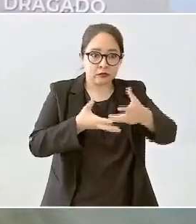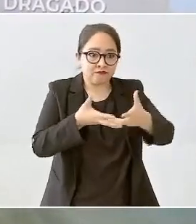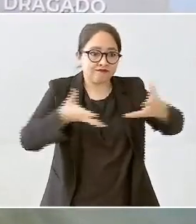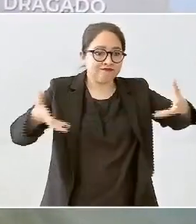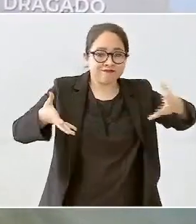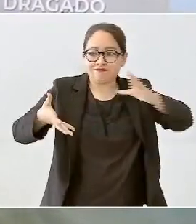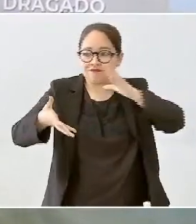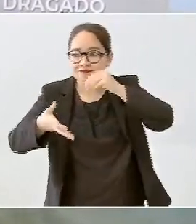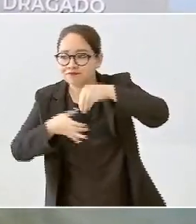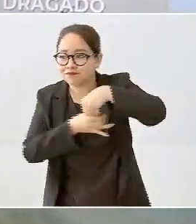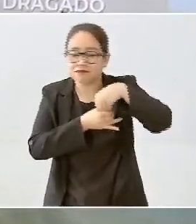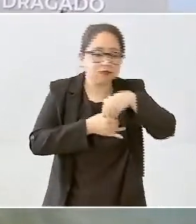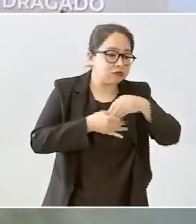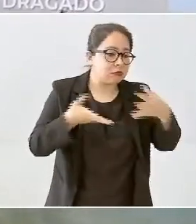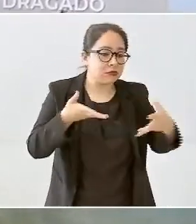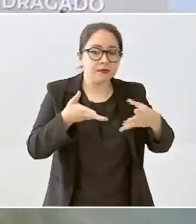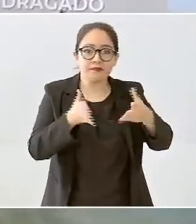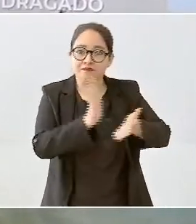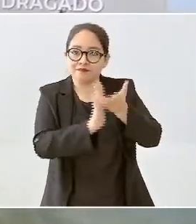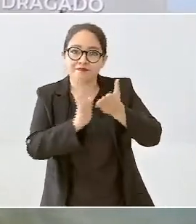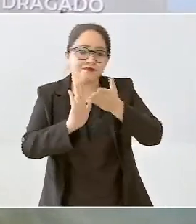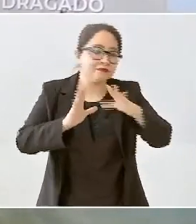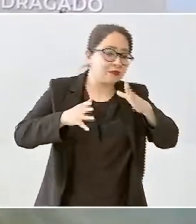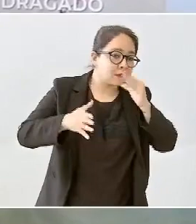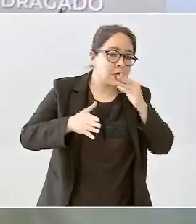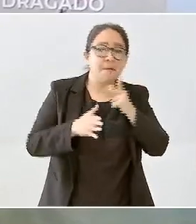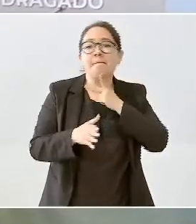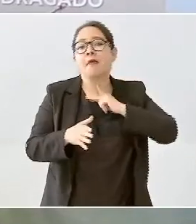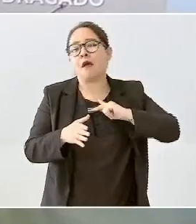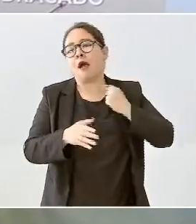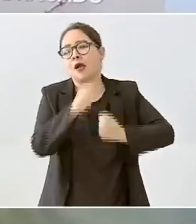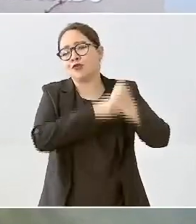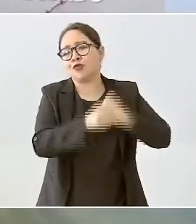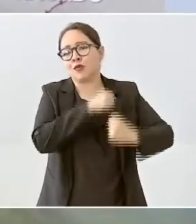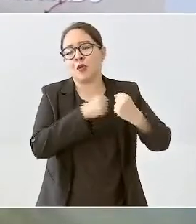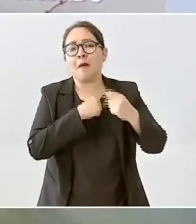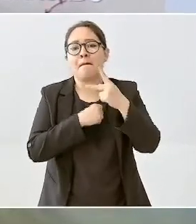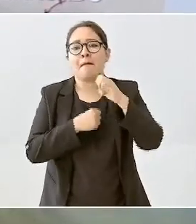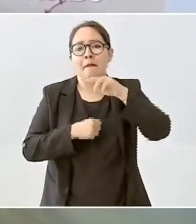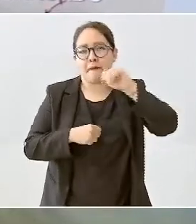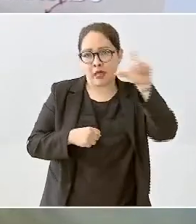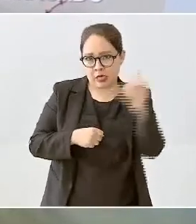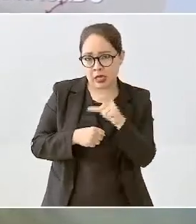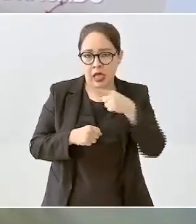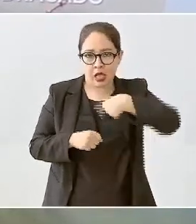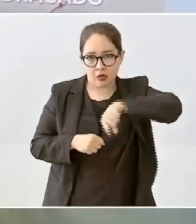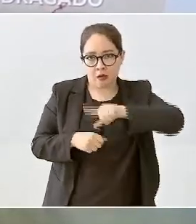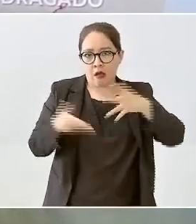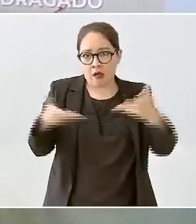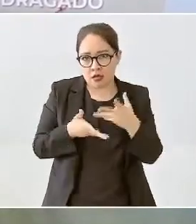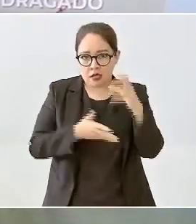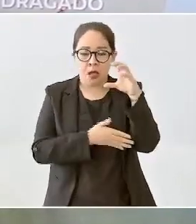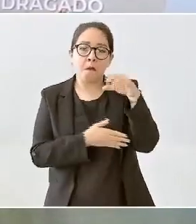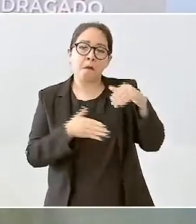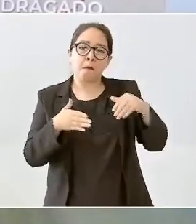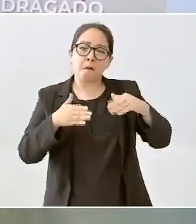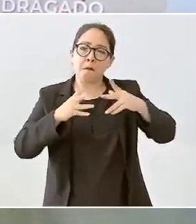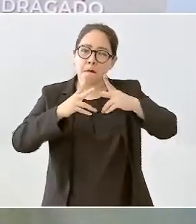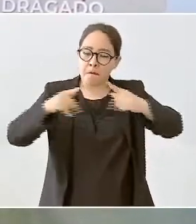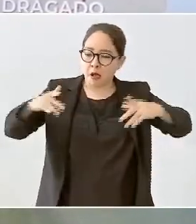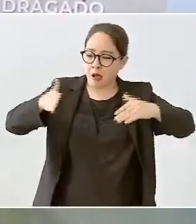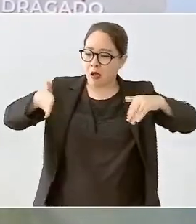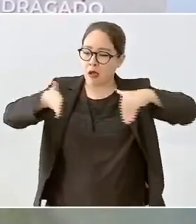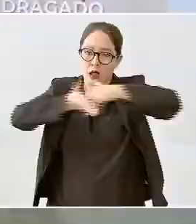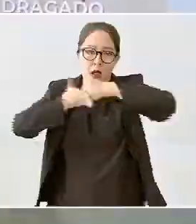crecer, y Petróleos Mexicanos hace varios años ya desarrolló este recinto portuario en Pajaritos para el manejo